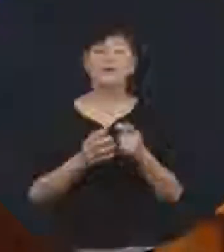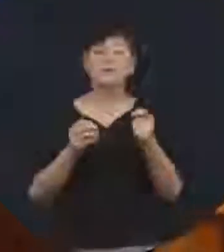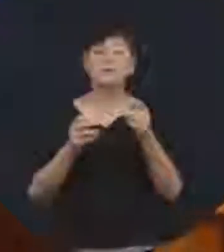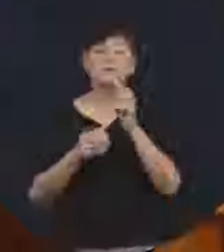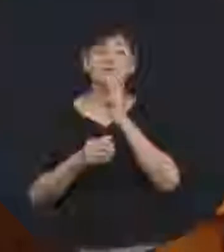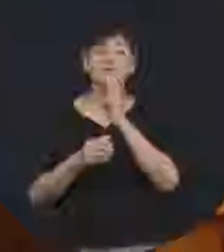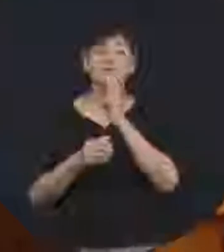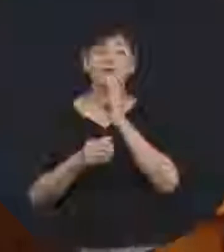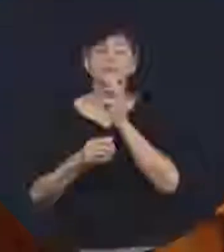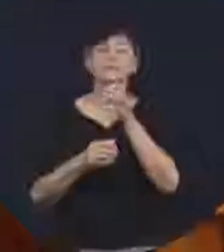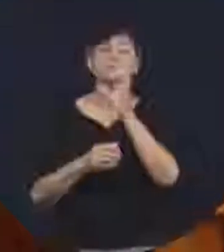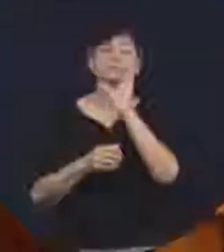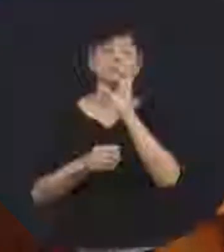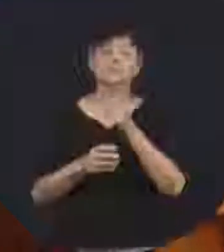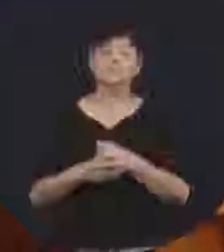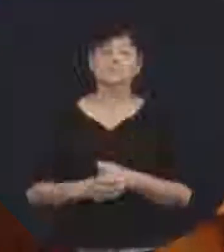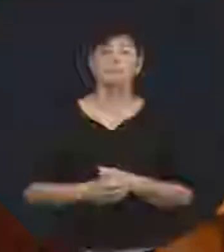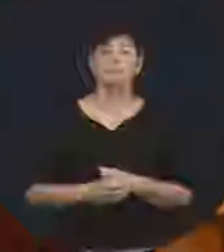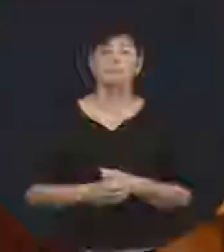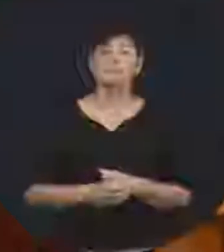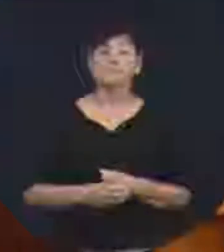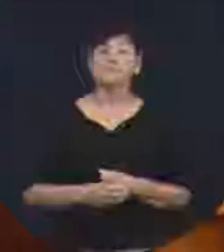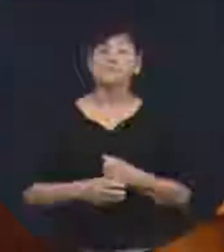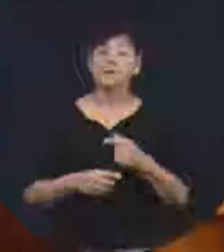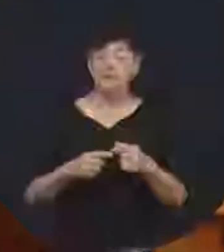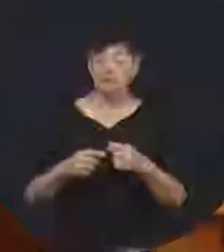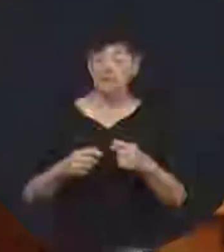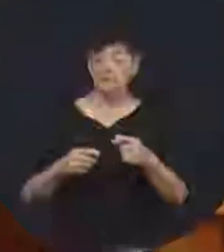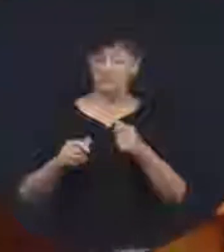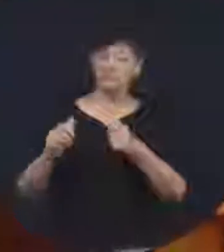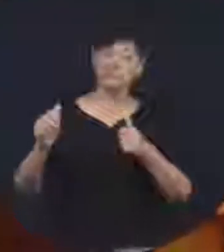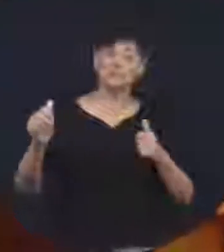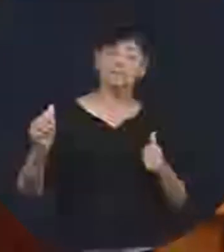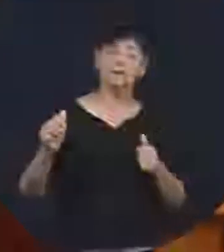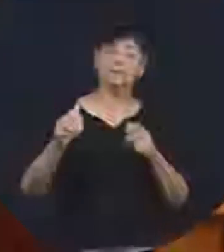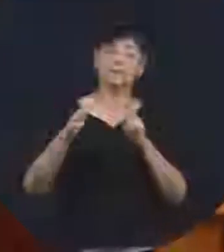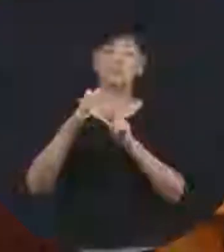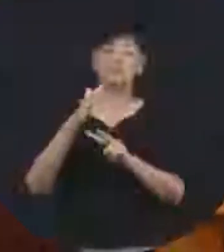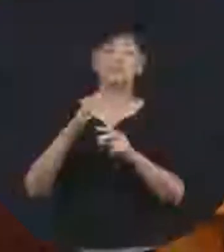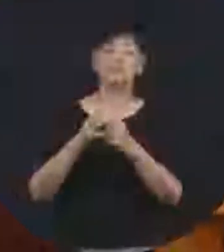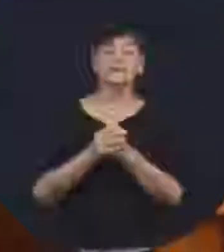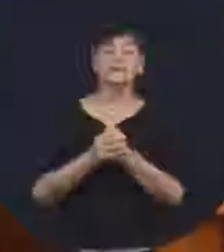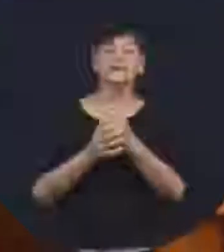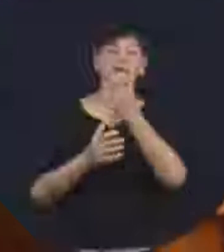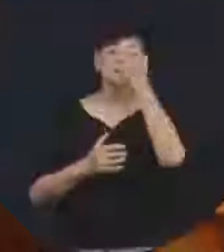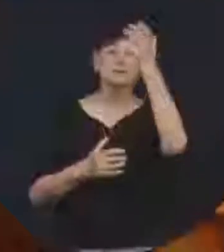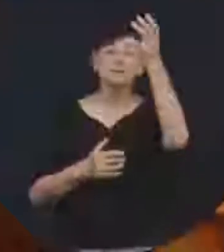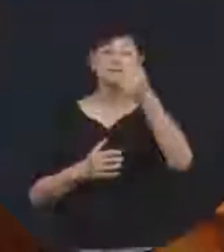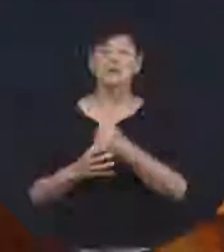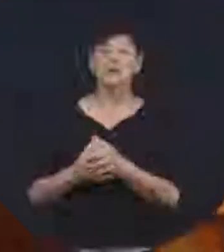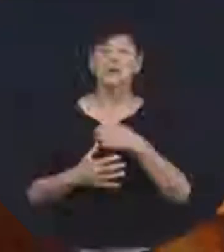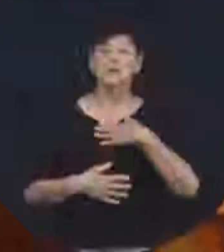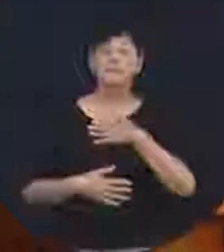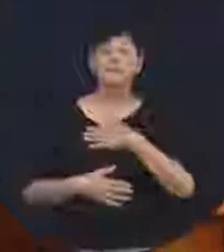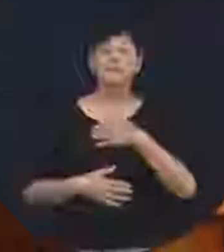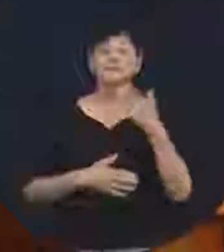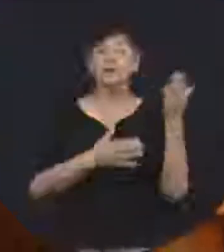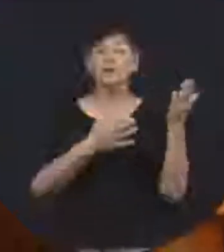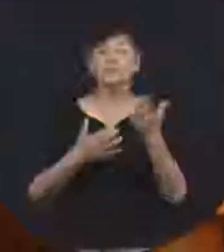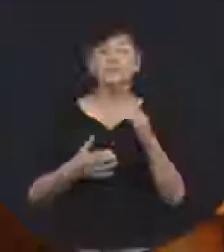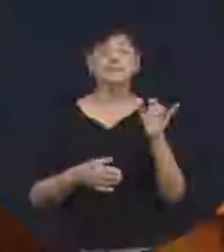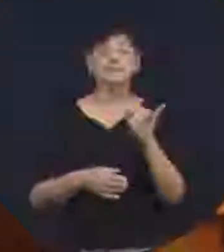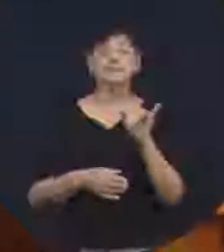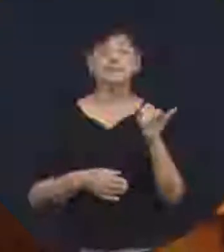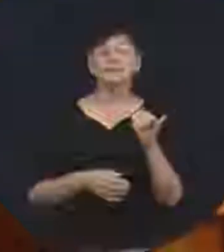de agua para beber. Cuando ella se alejaba, el profeta le gritó: por favor, tráeme